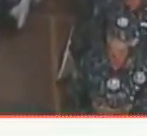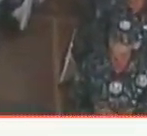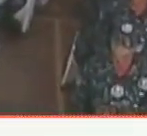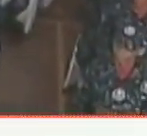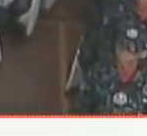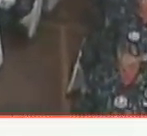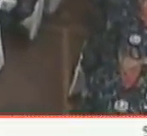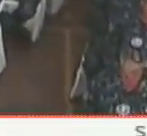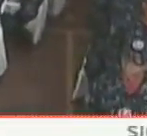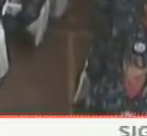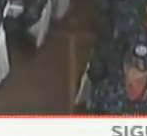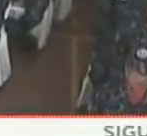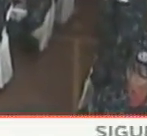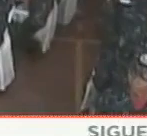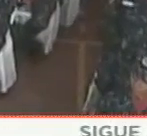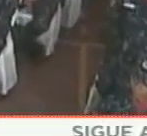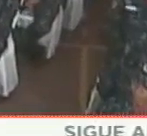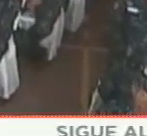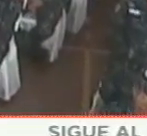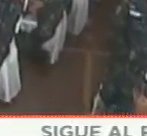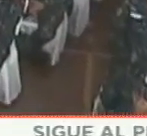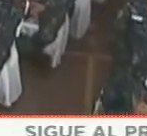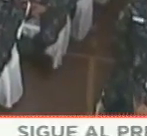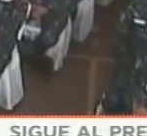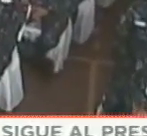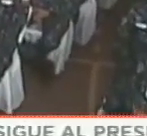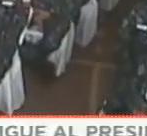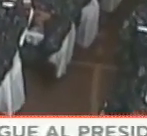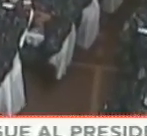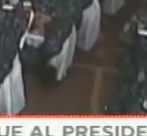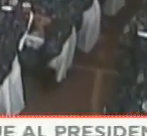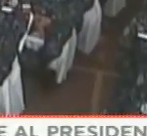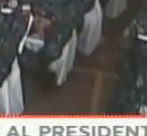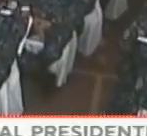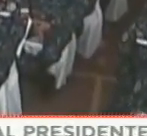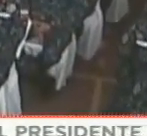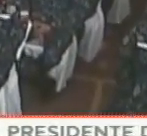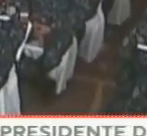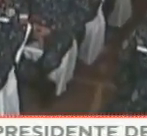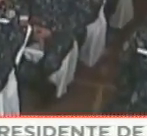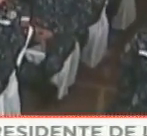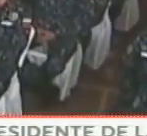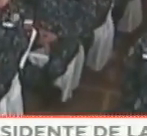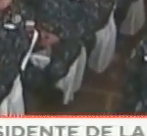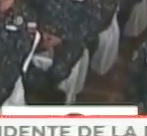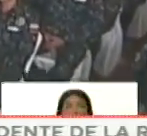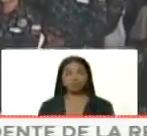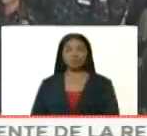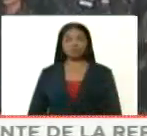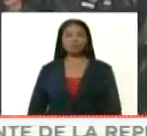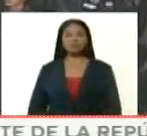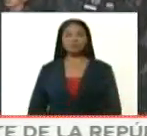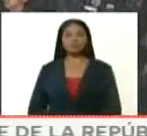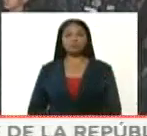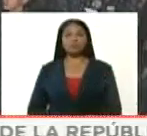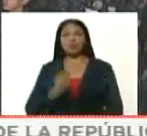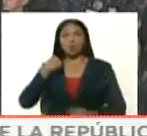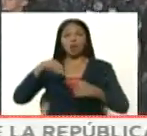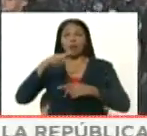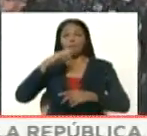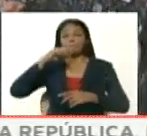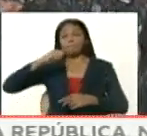gobierno, compañero general Estrada, director de la Policía Nacional